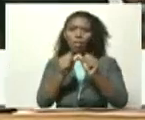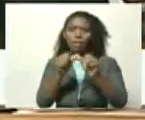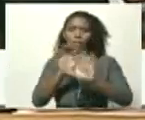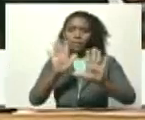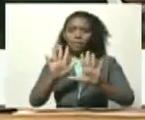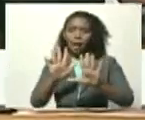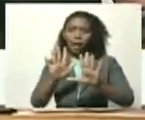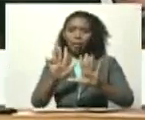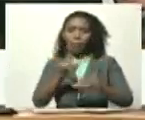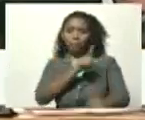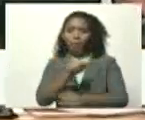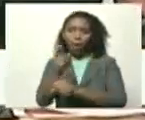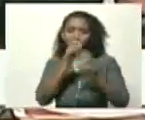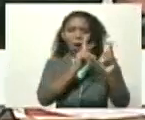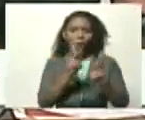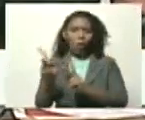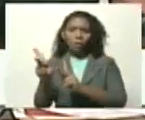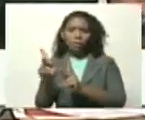llamados al orden, diputado?